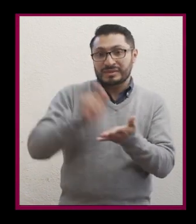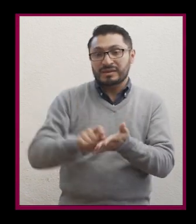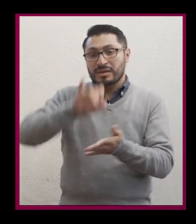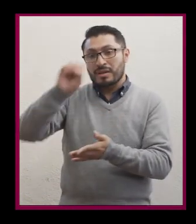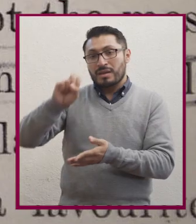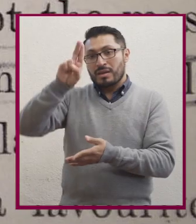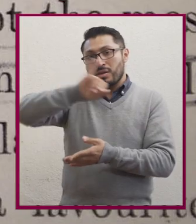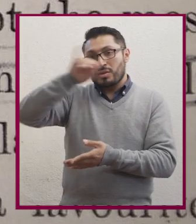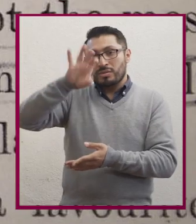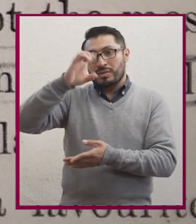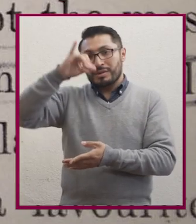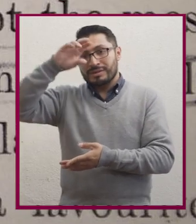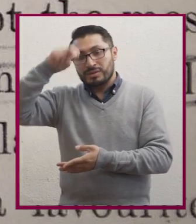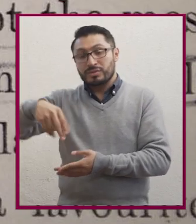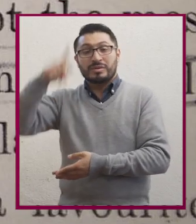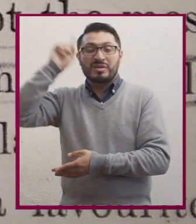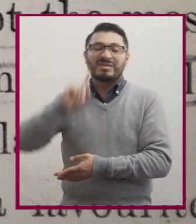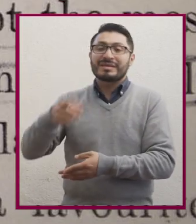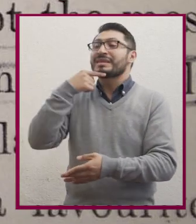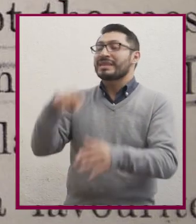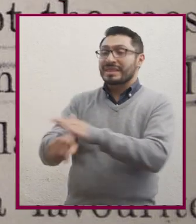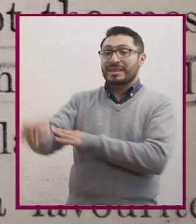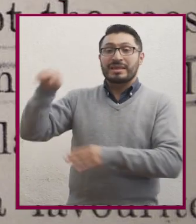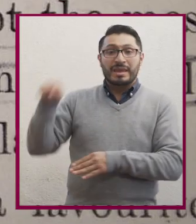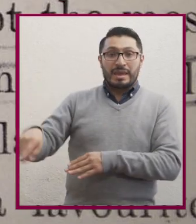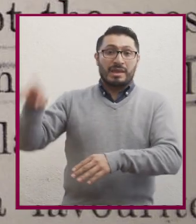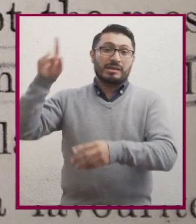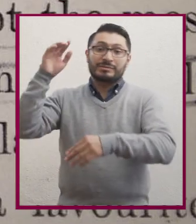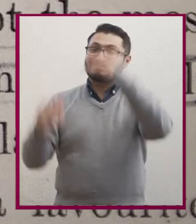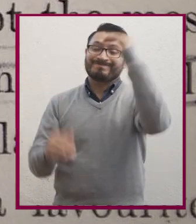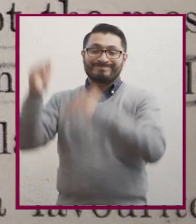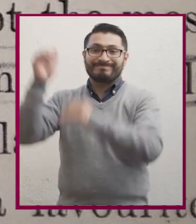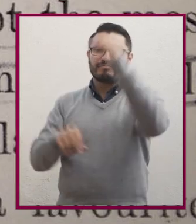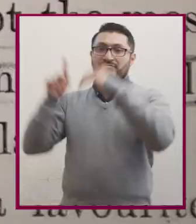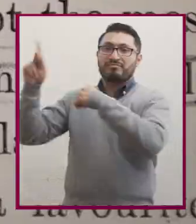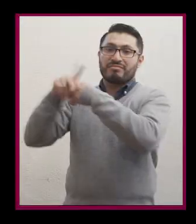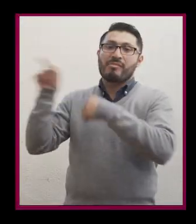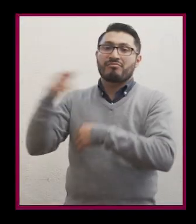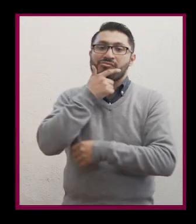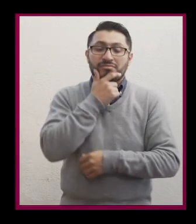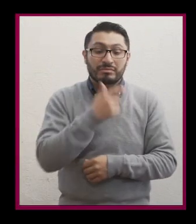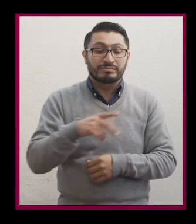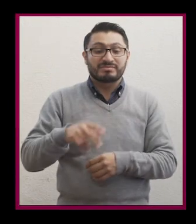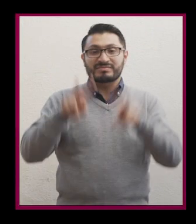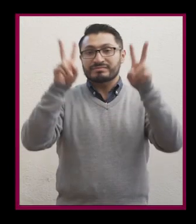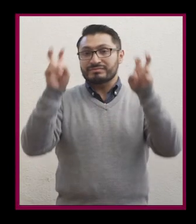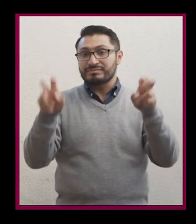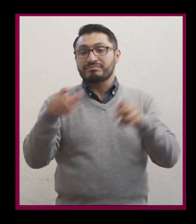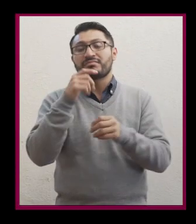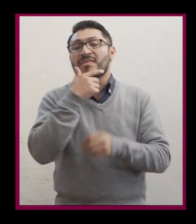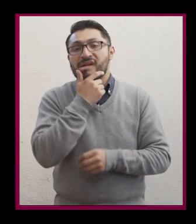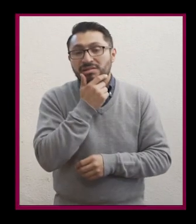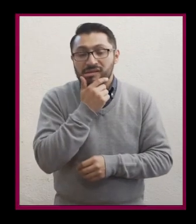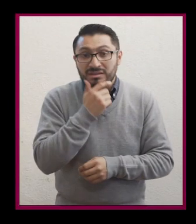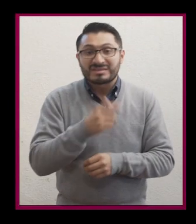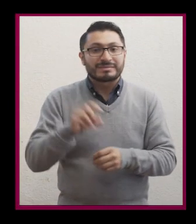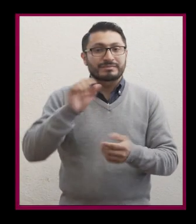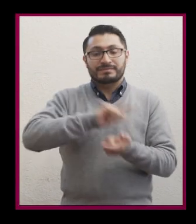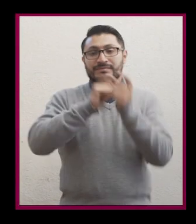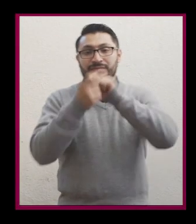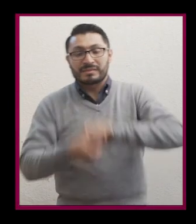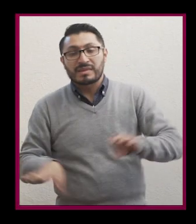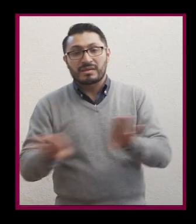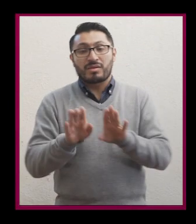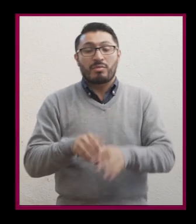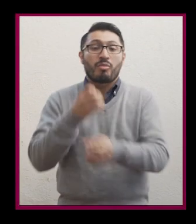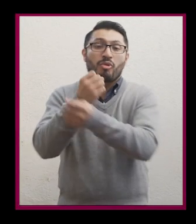mujeres, denuncia la desigualdad que éstas vivían en Gran Bretaña. Su título original, The Subjection of Women, también es traducido como